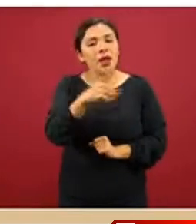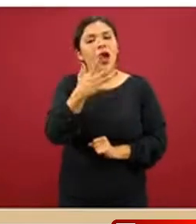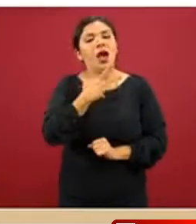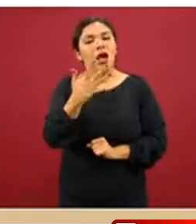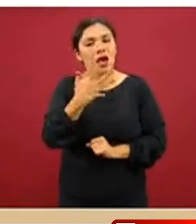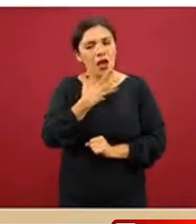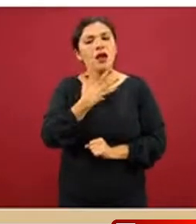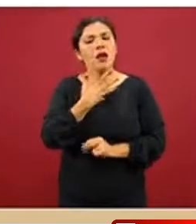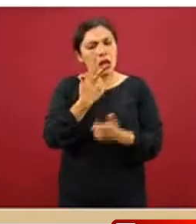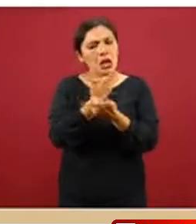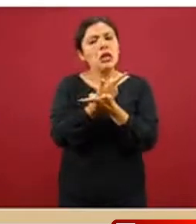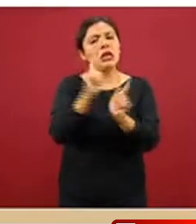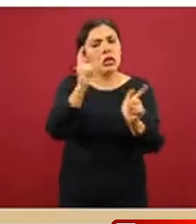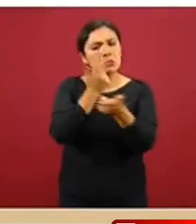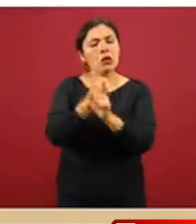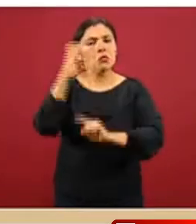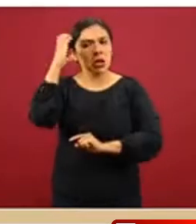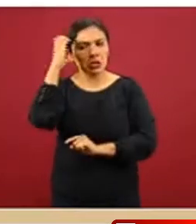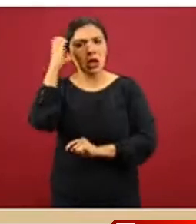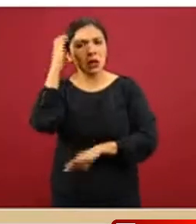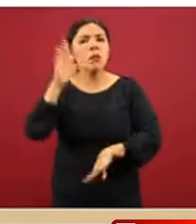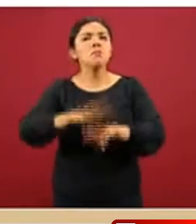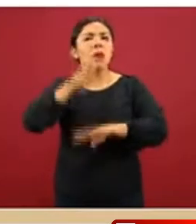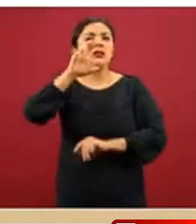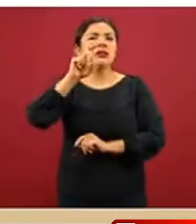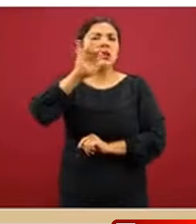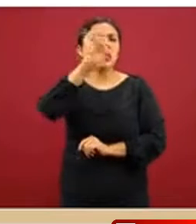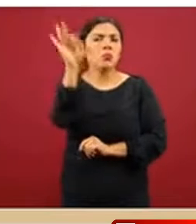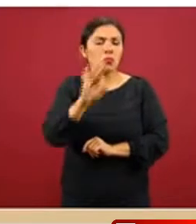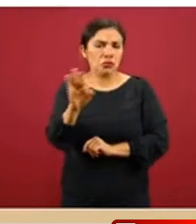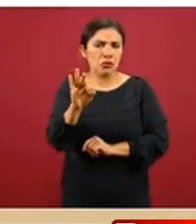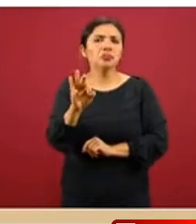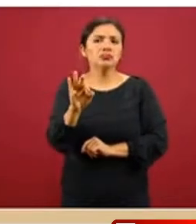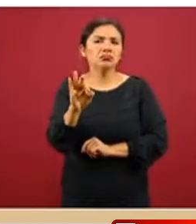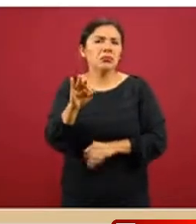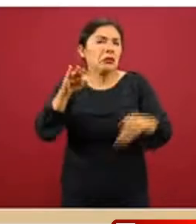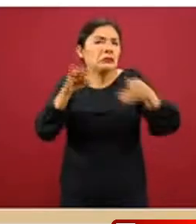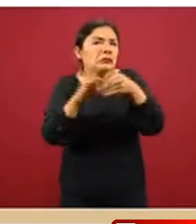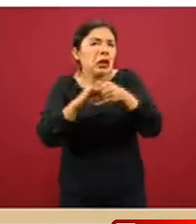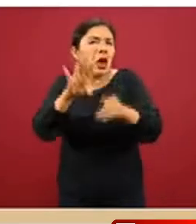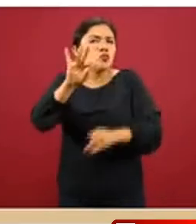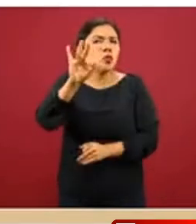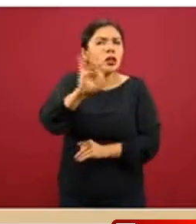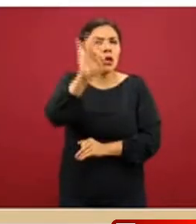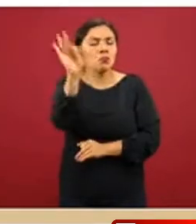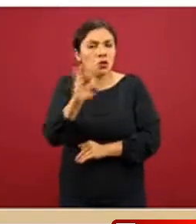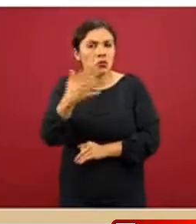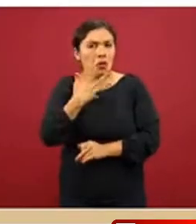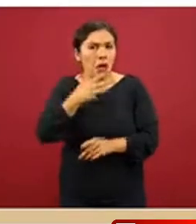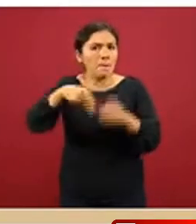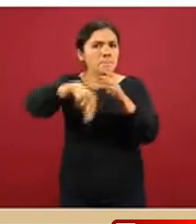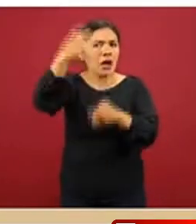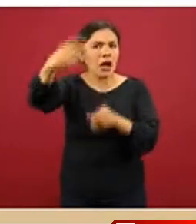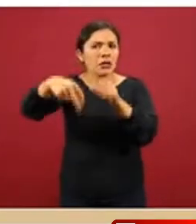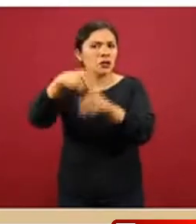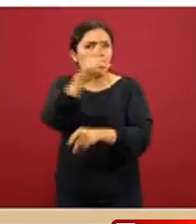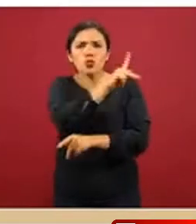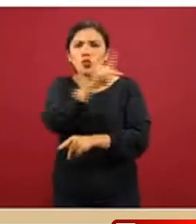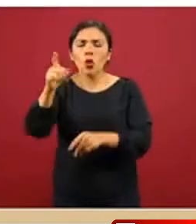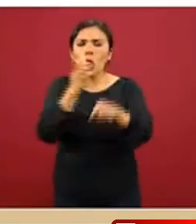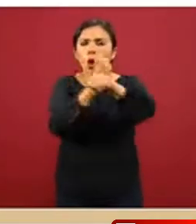tenemos disponibilidad por encima del 30%, inclusive cercano al 40% en casi todas las